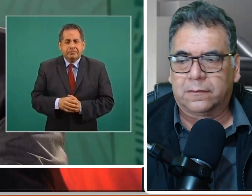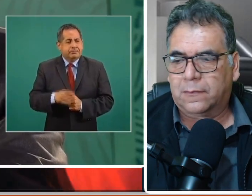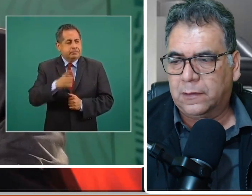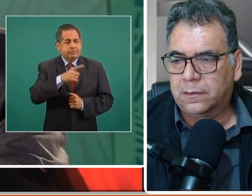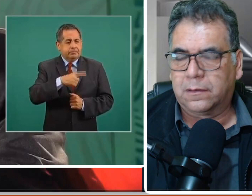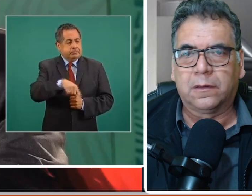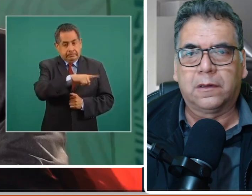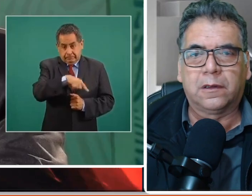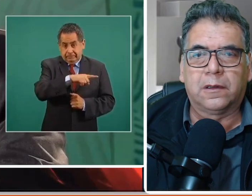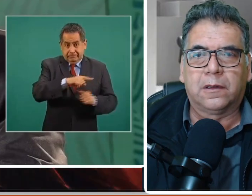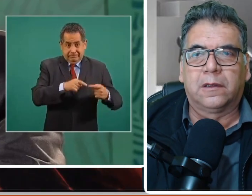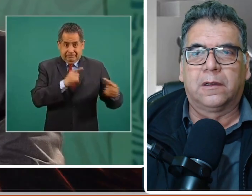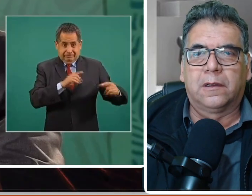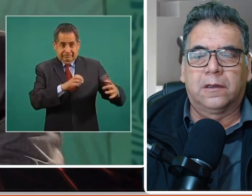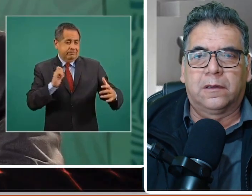insistieron mucho